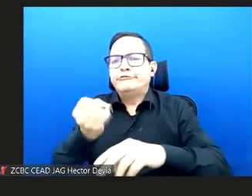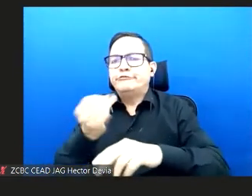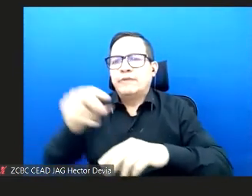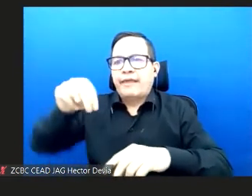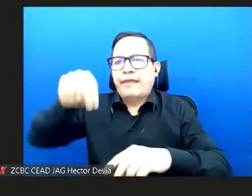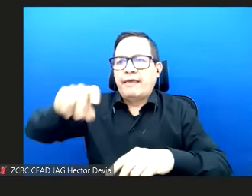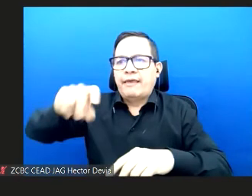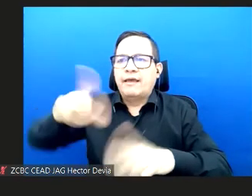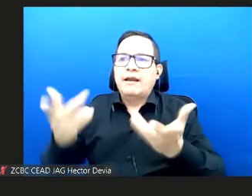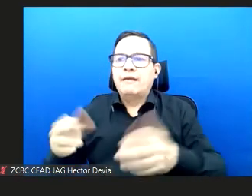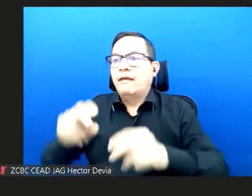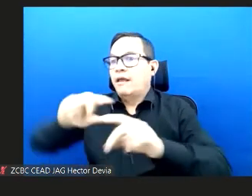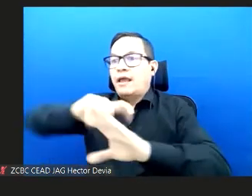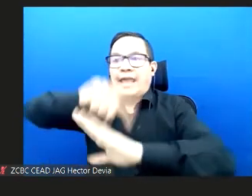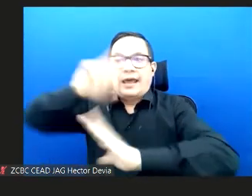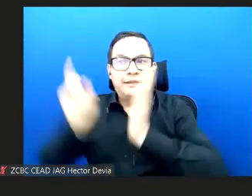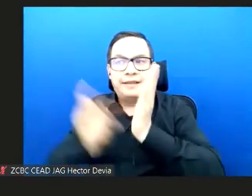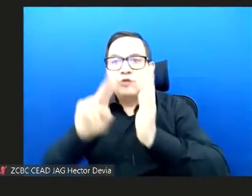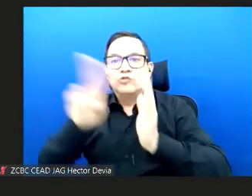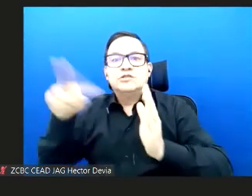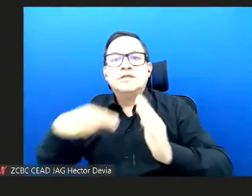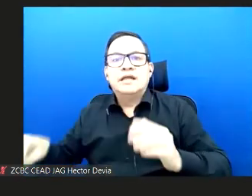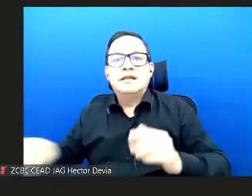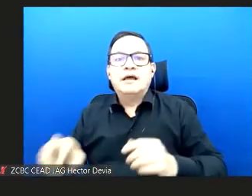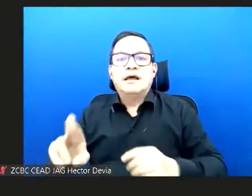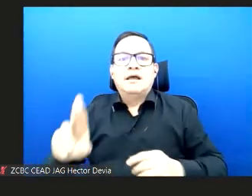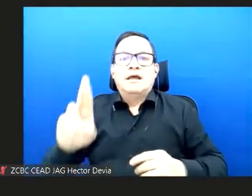z, racionales con q, reales con r. ¿Sí?